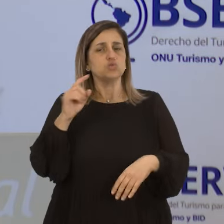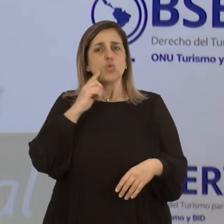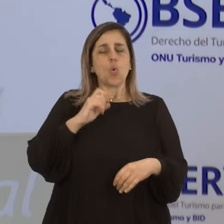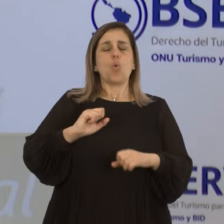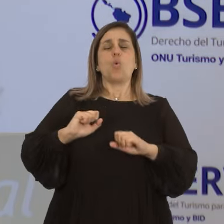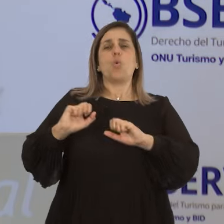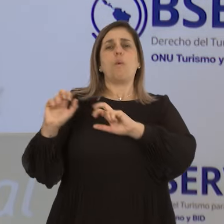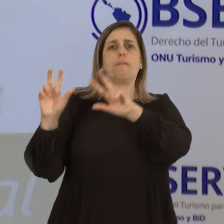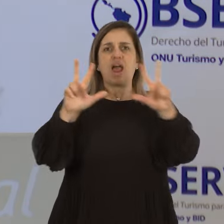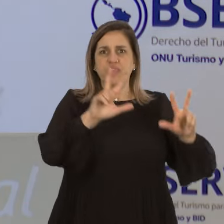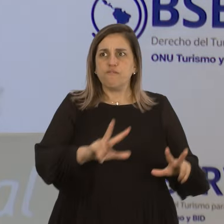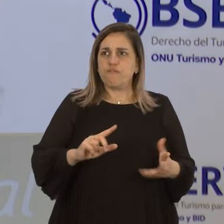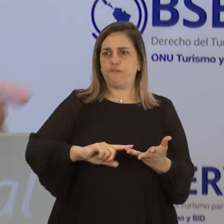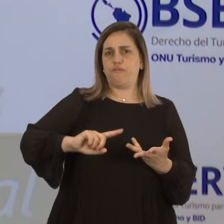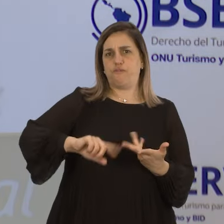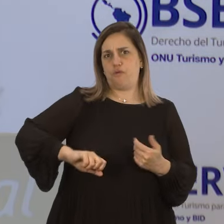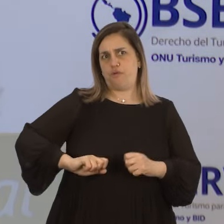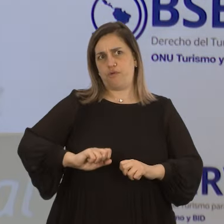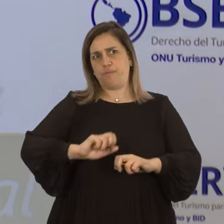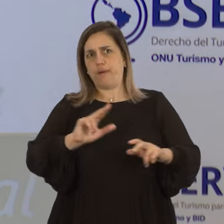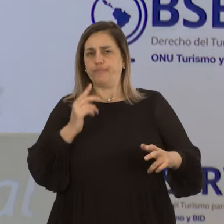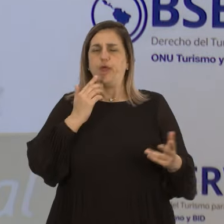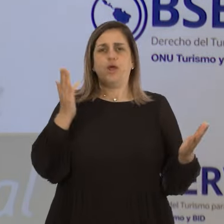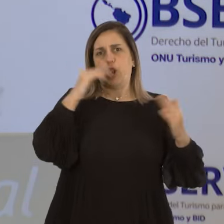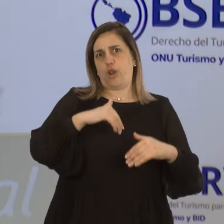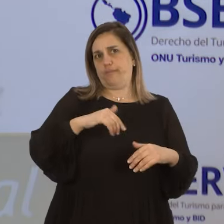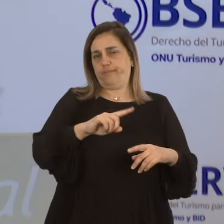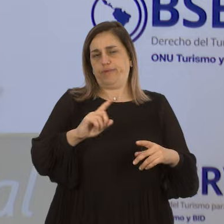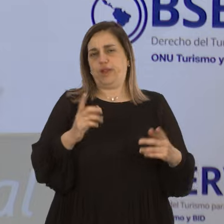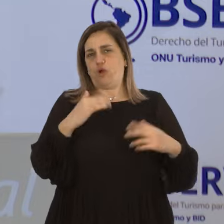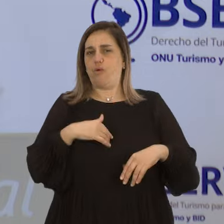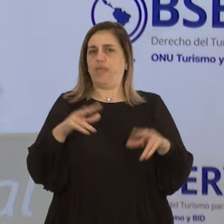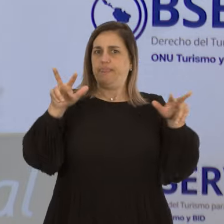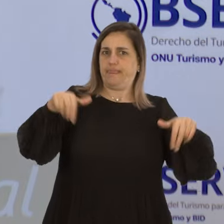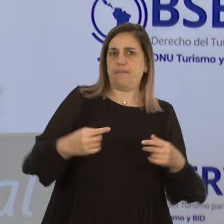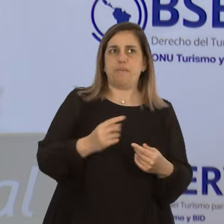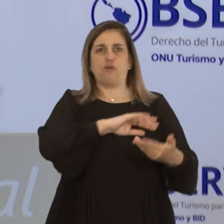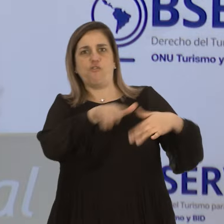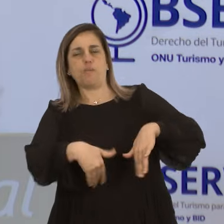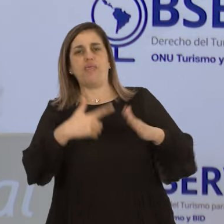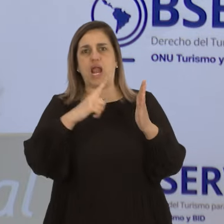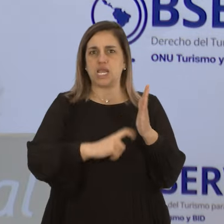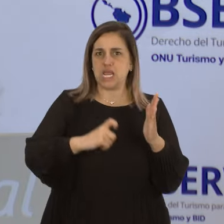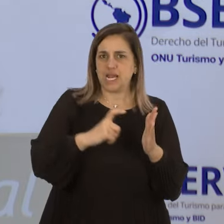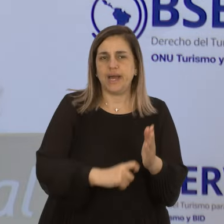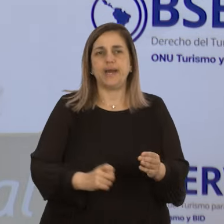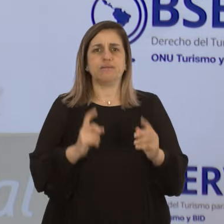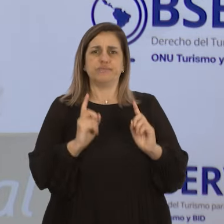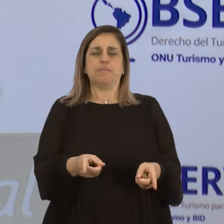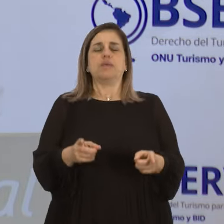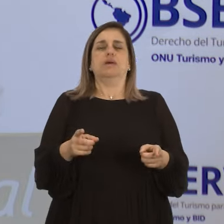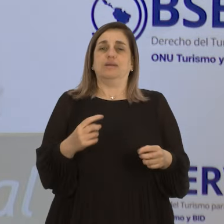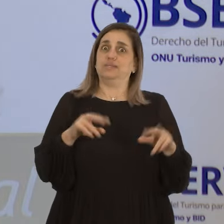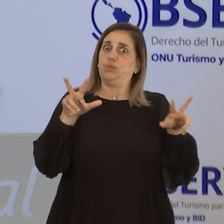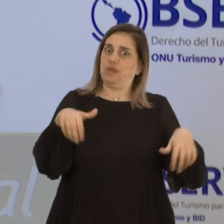esta actividad sobre todo, las plataformas, no me quiero meter en terreno escabroso, pero la forma de